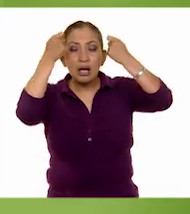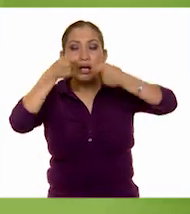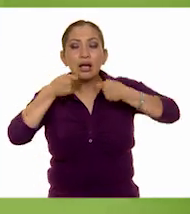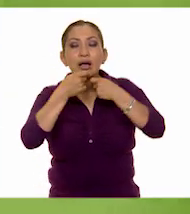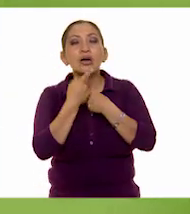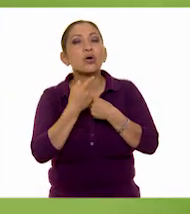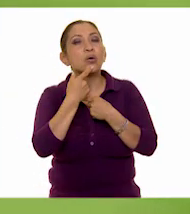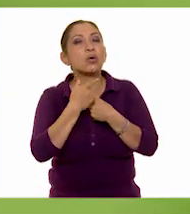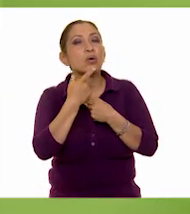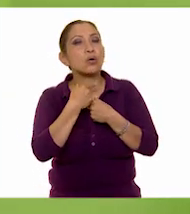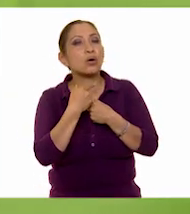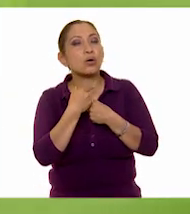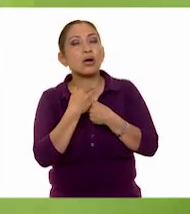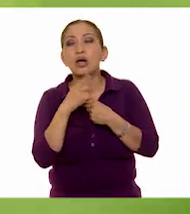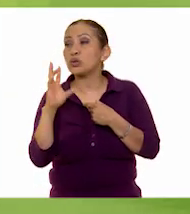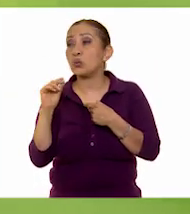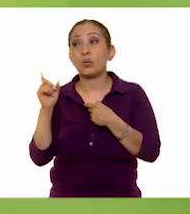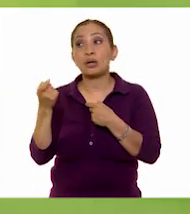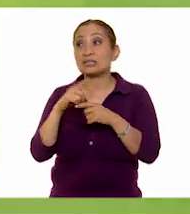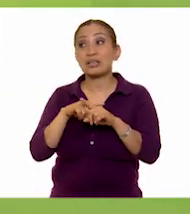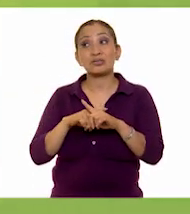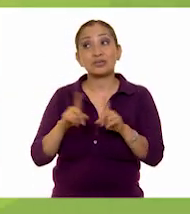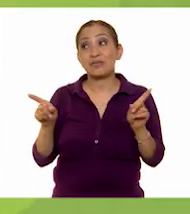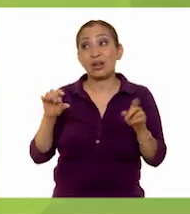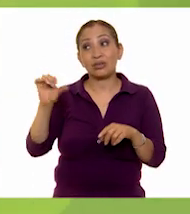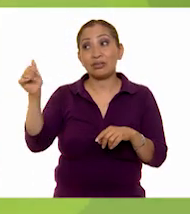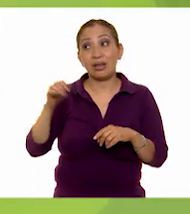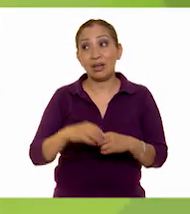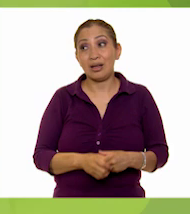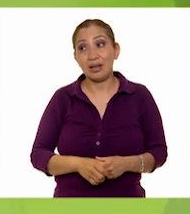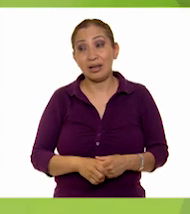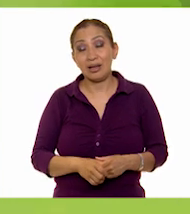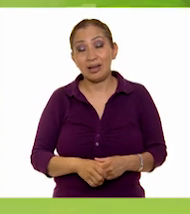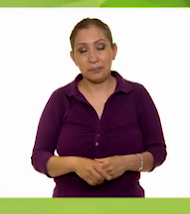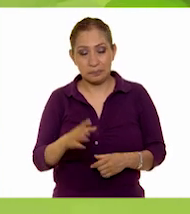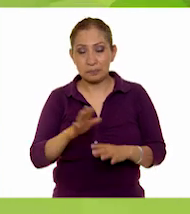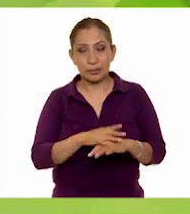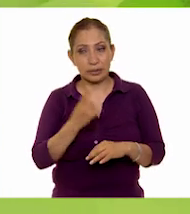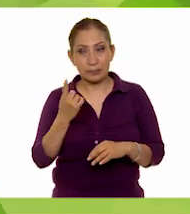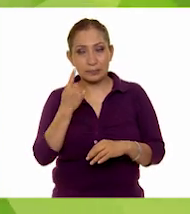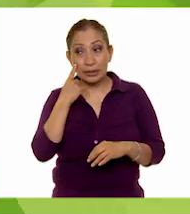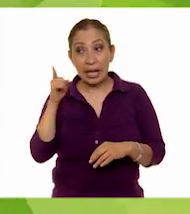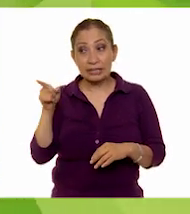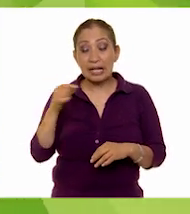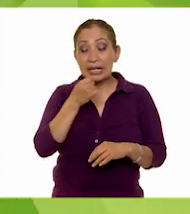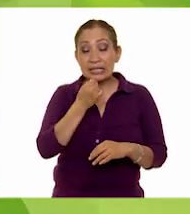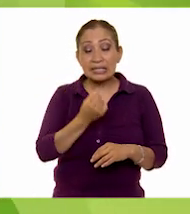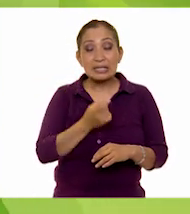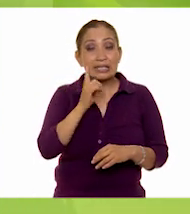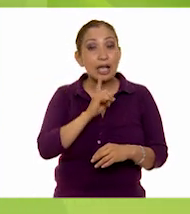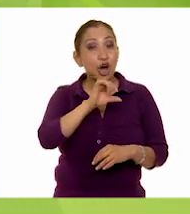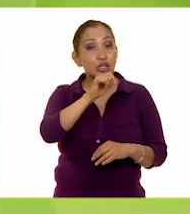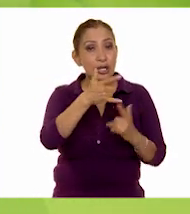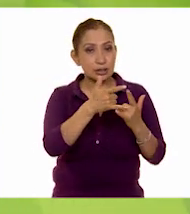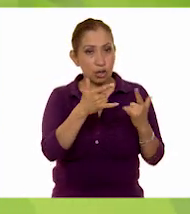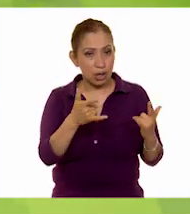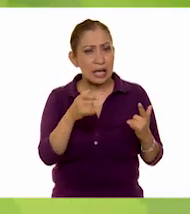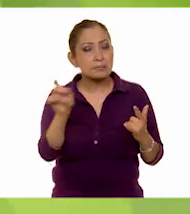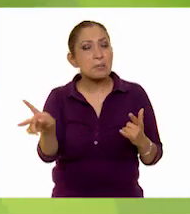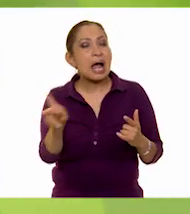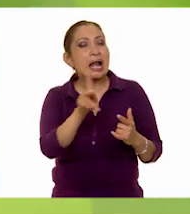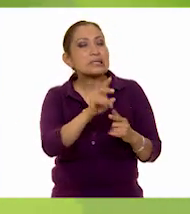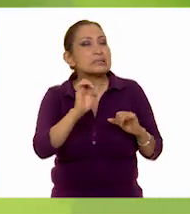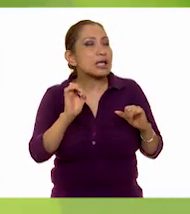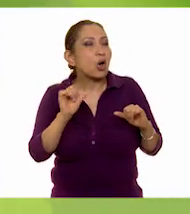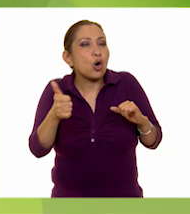Caperucita Roja. Ah, pero no es esa, es diferente. Porque esta es otra historia. Aunque se parezca